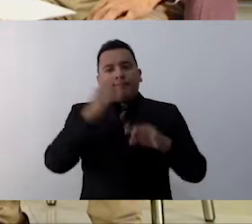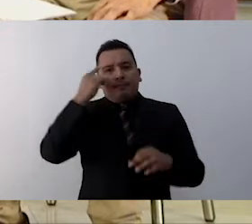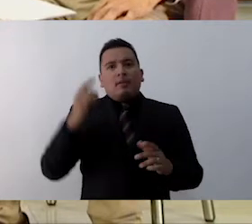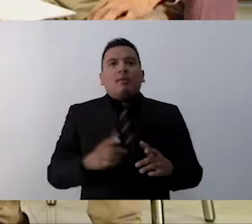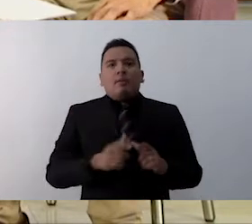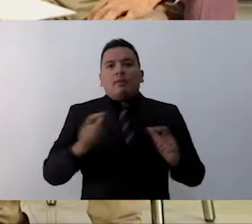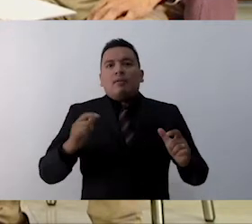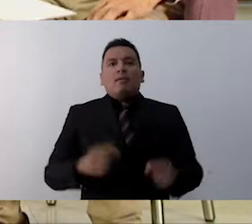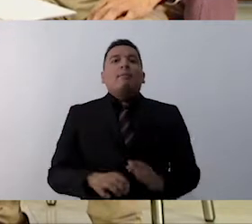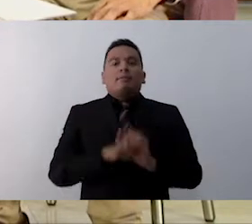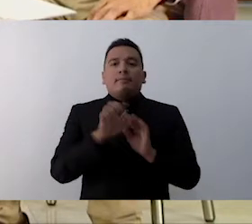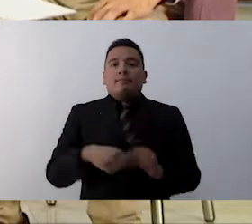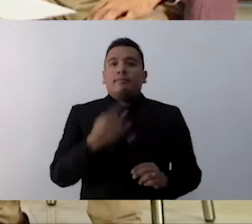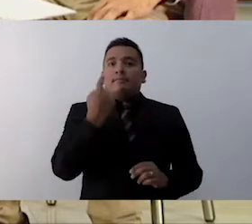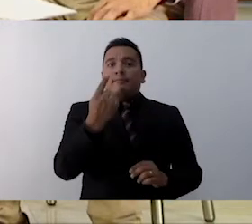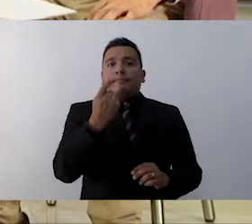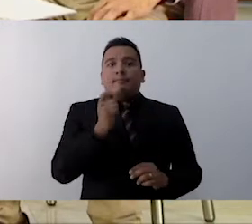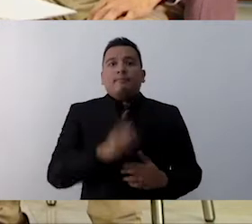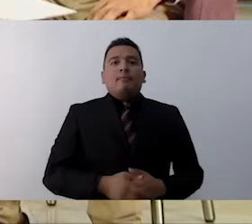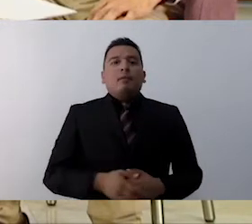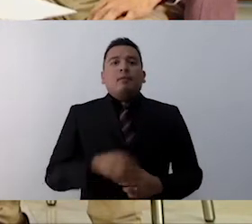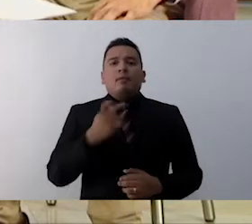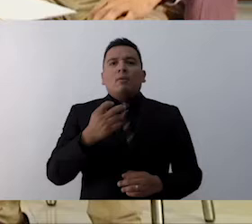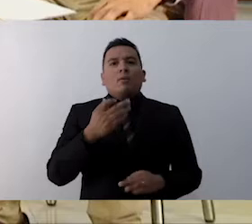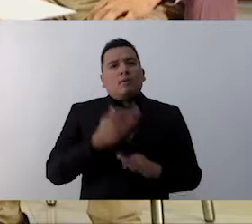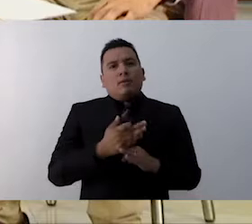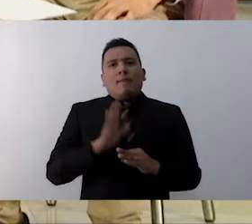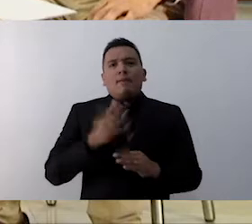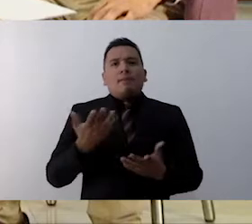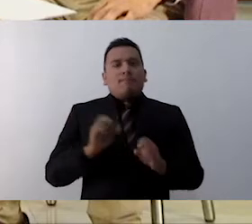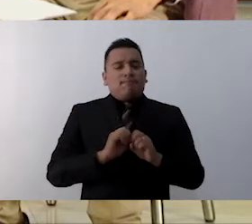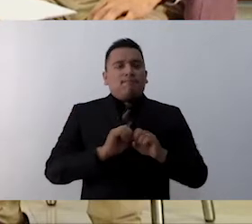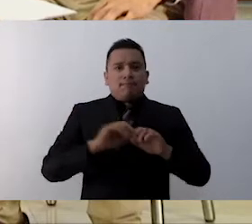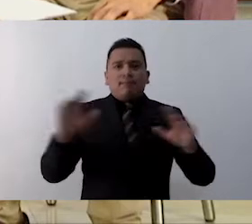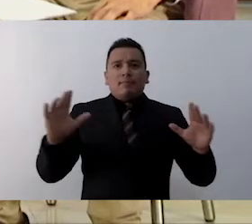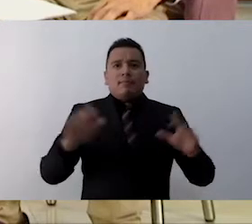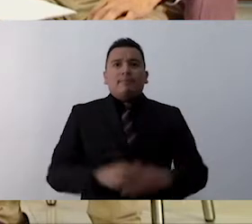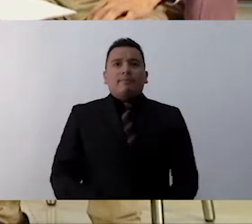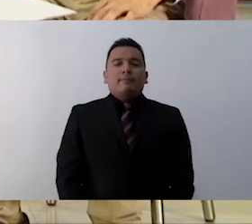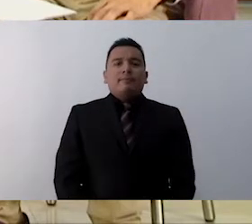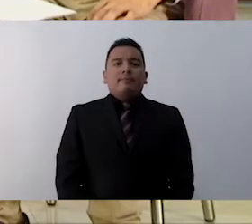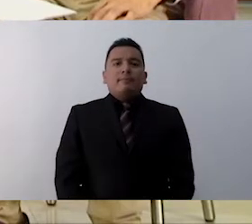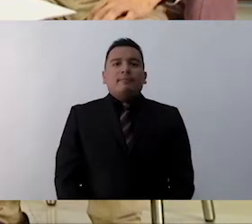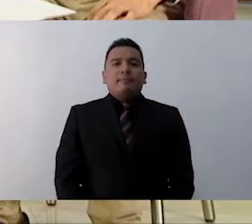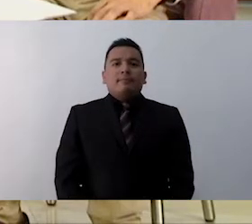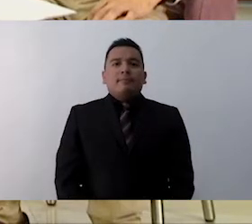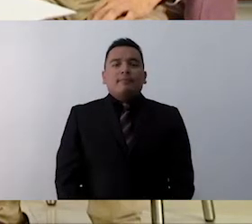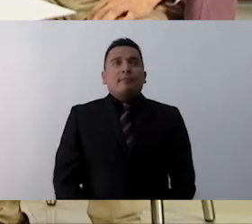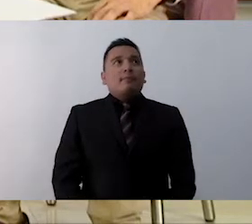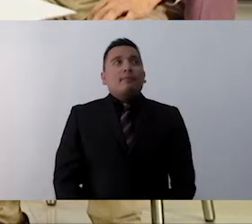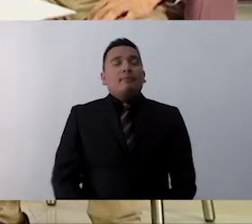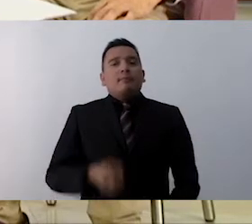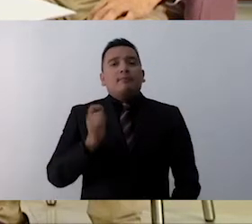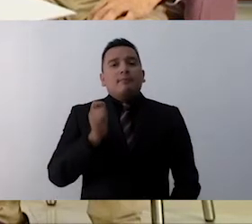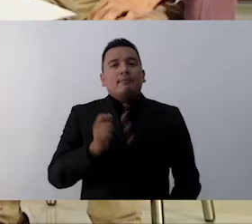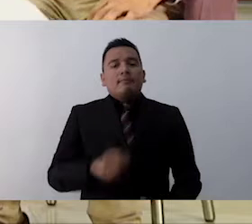en el desarrollo democrático. Una que ahora está, digamos, un poco más clara en